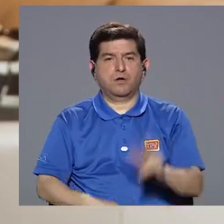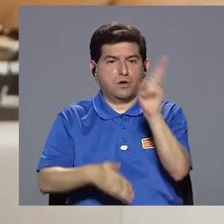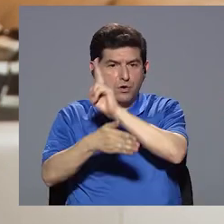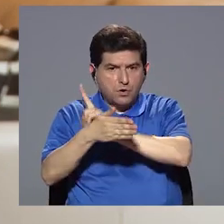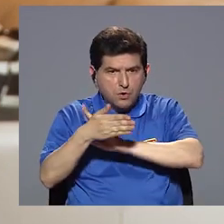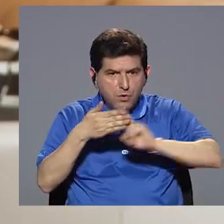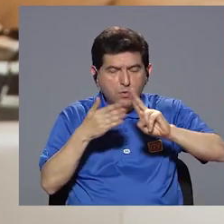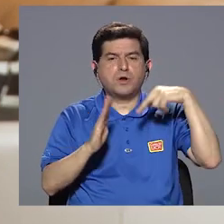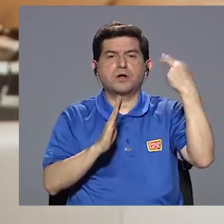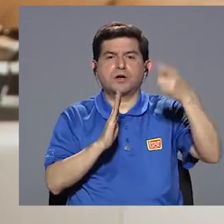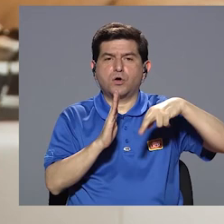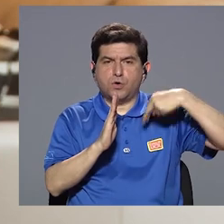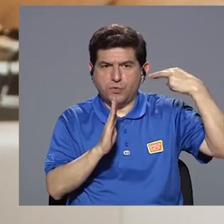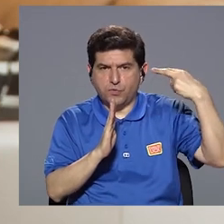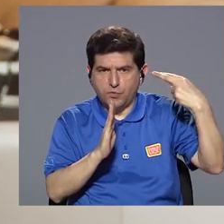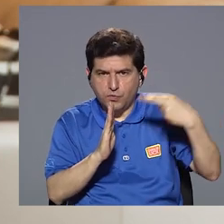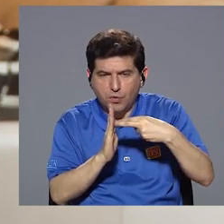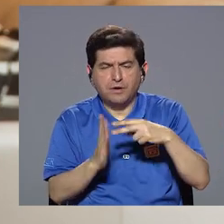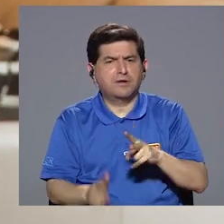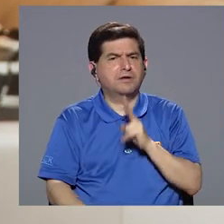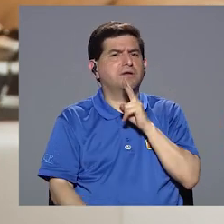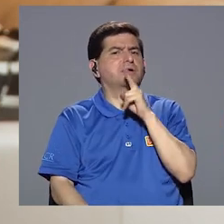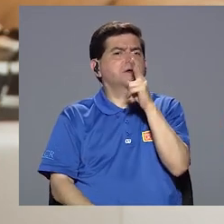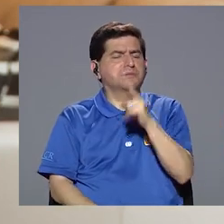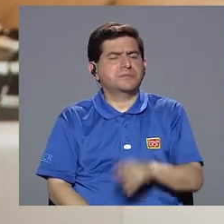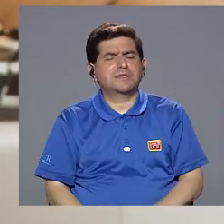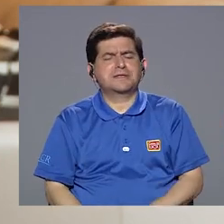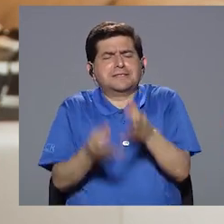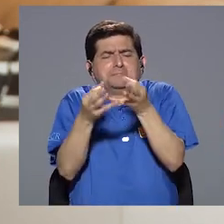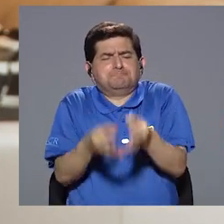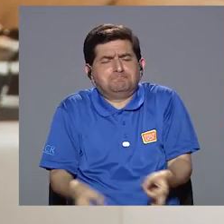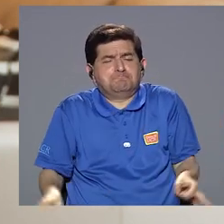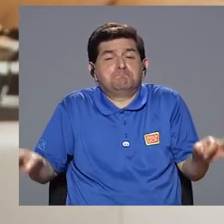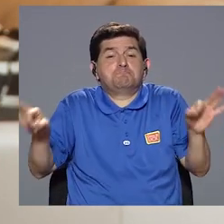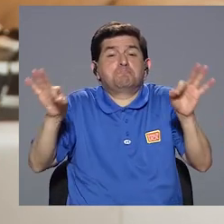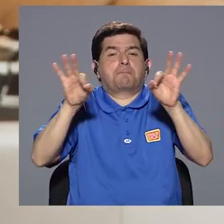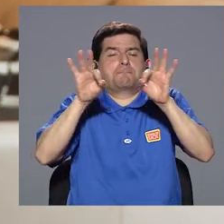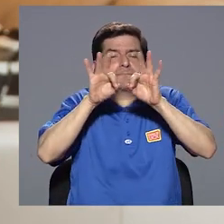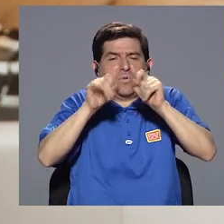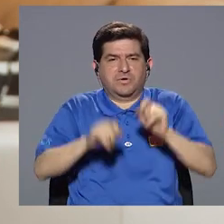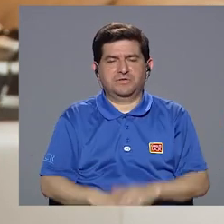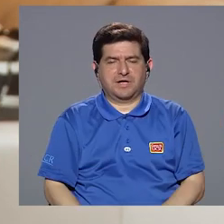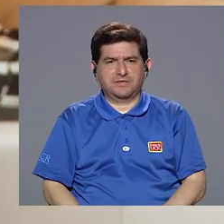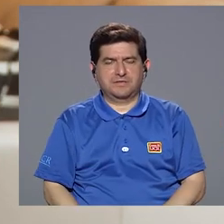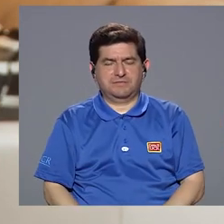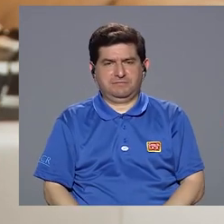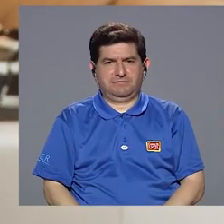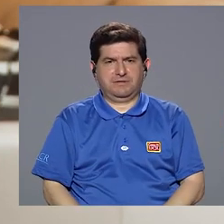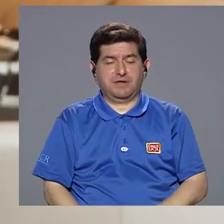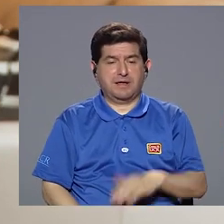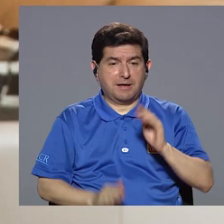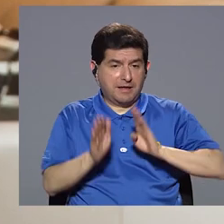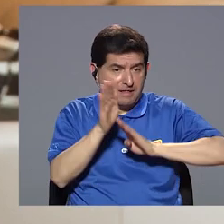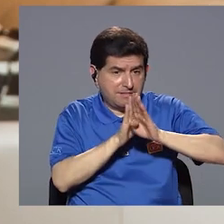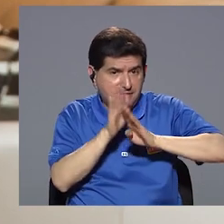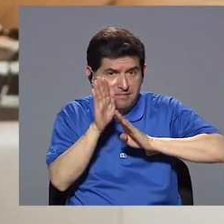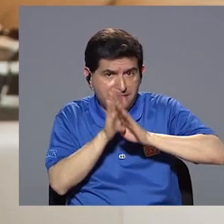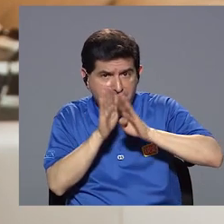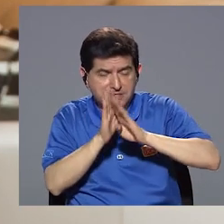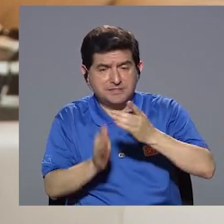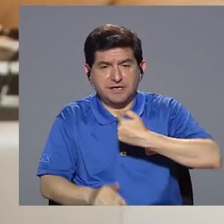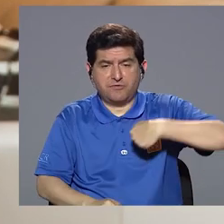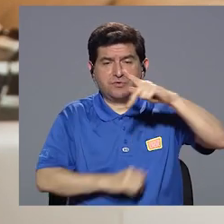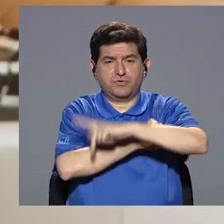latina la universidad ha jugado papel realmente esencial realmente sustantivo